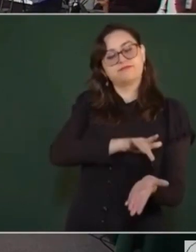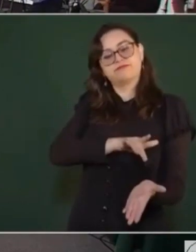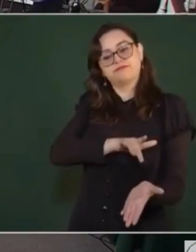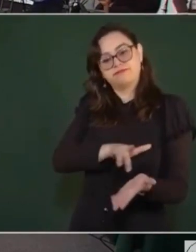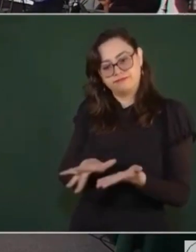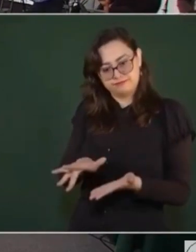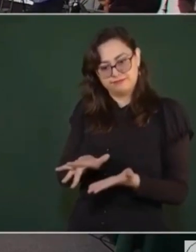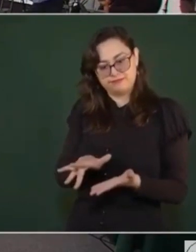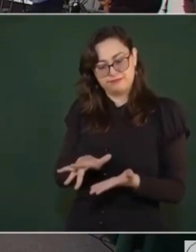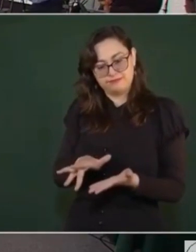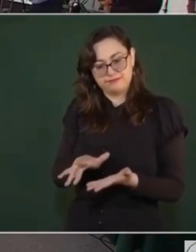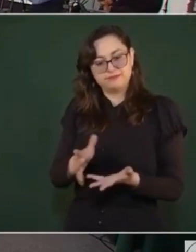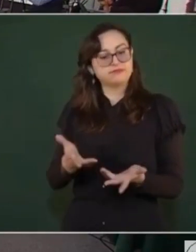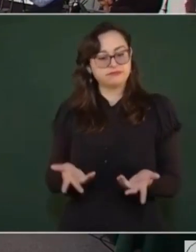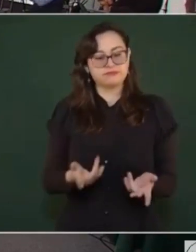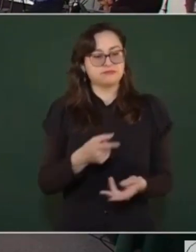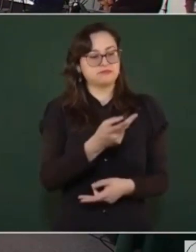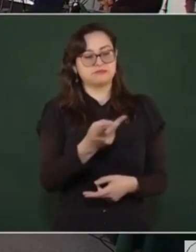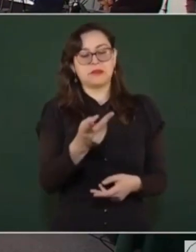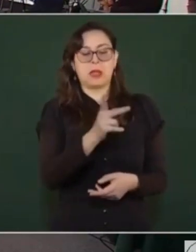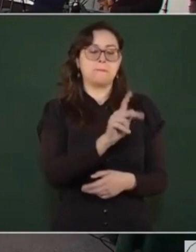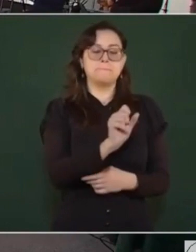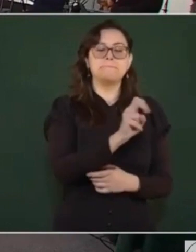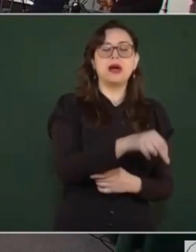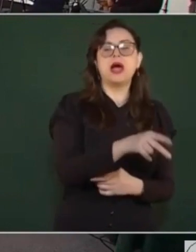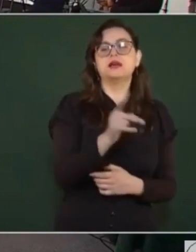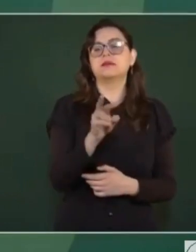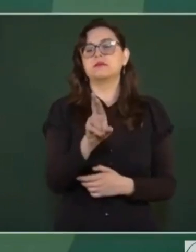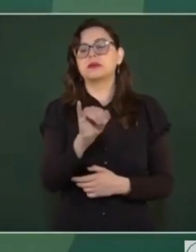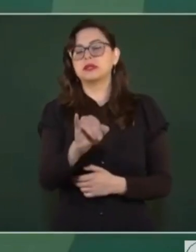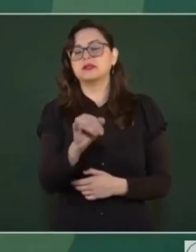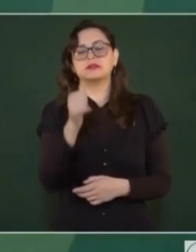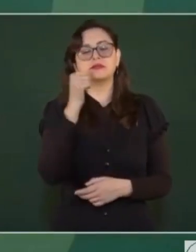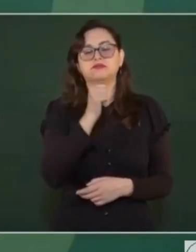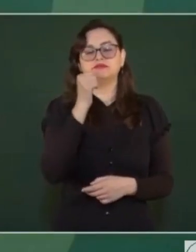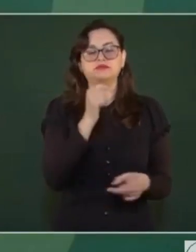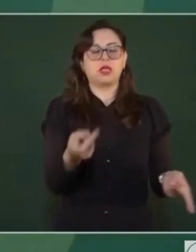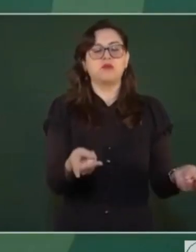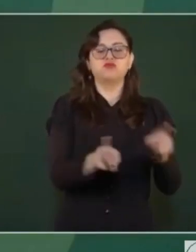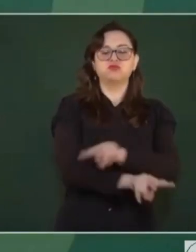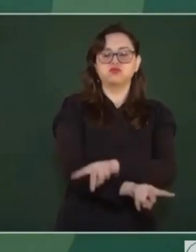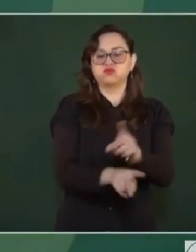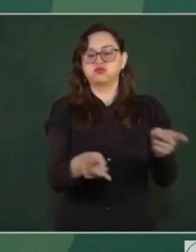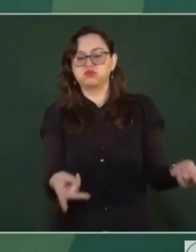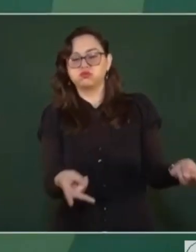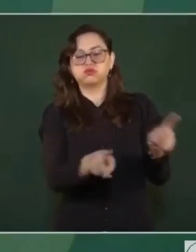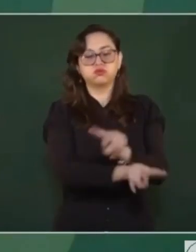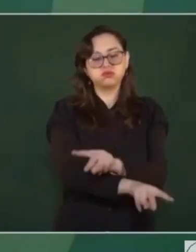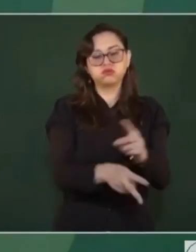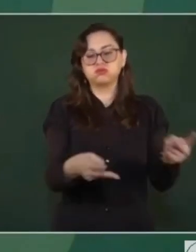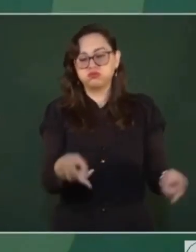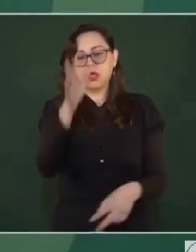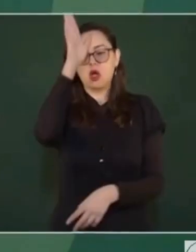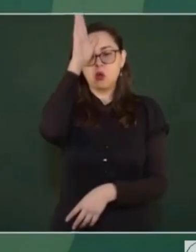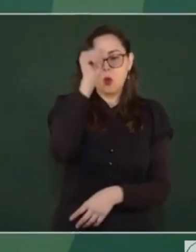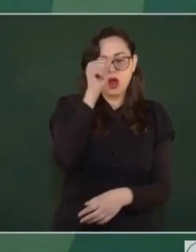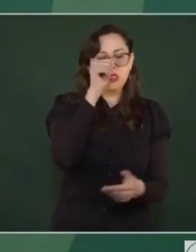del PAN y dirigentes del PAN apoyaran al PRI.